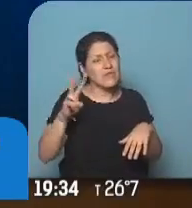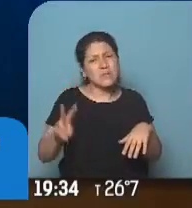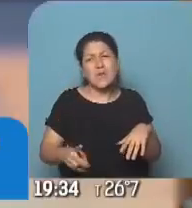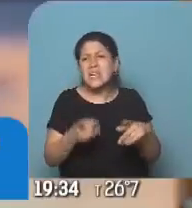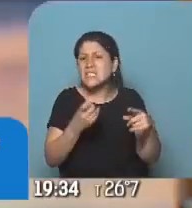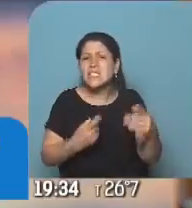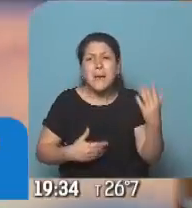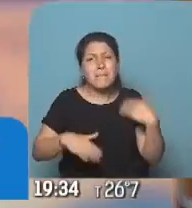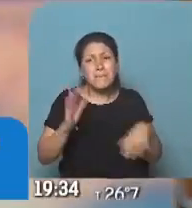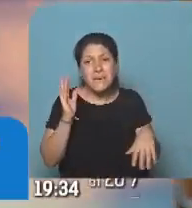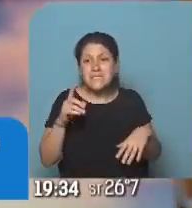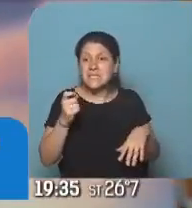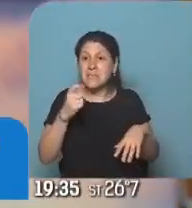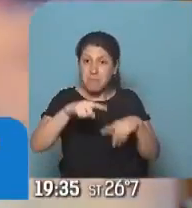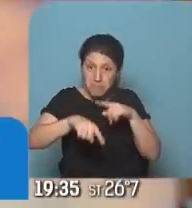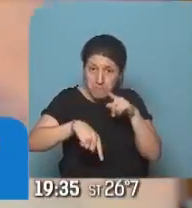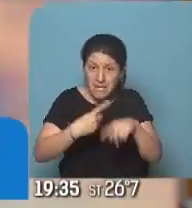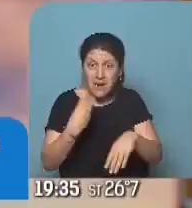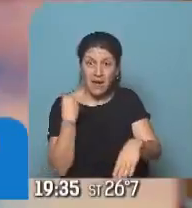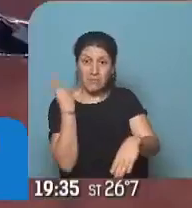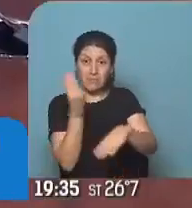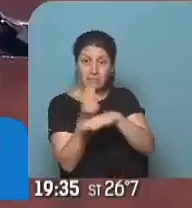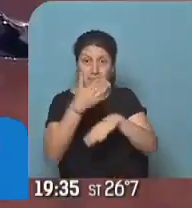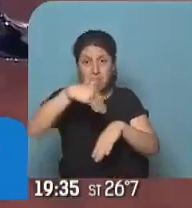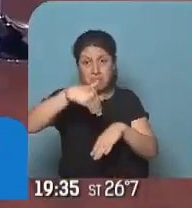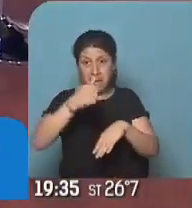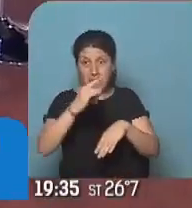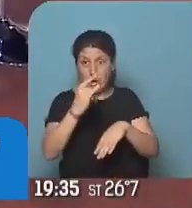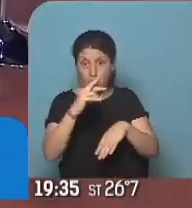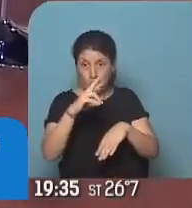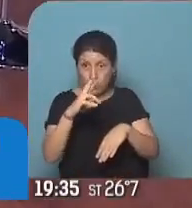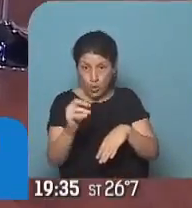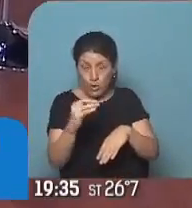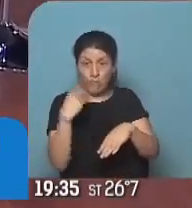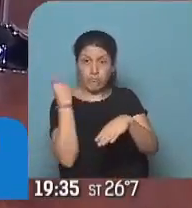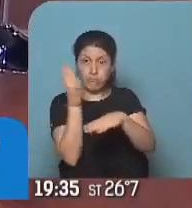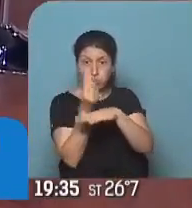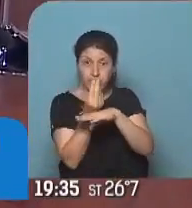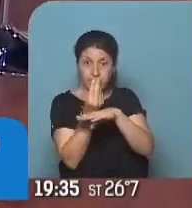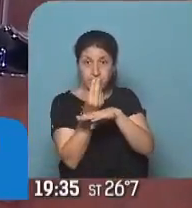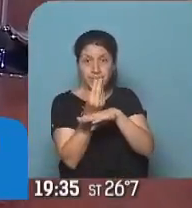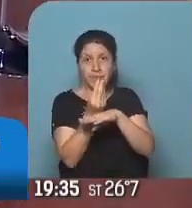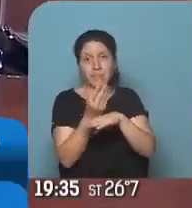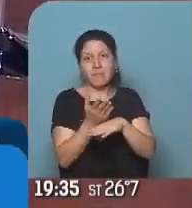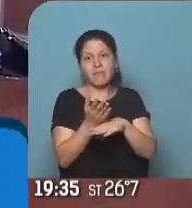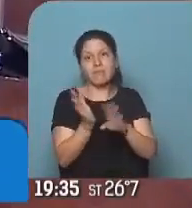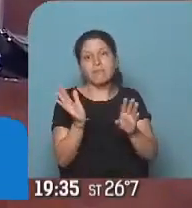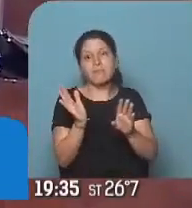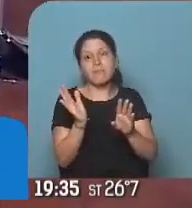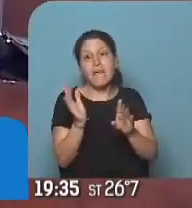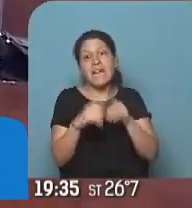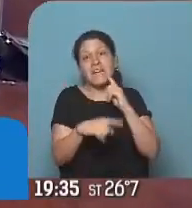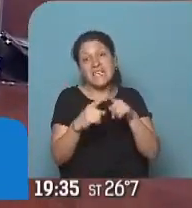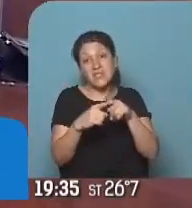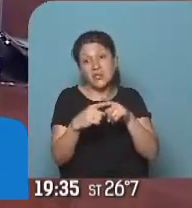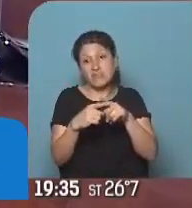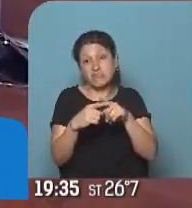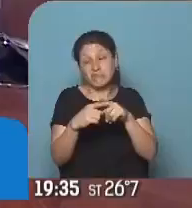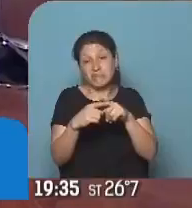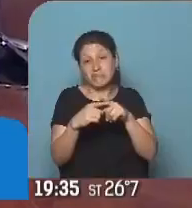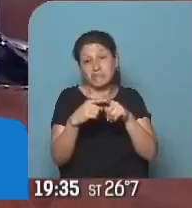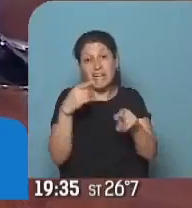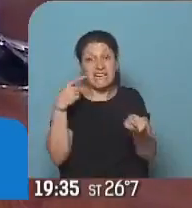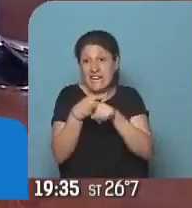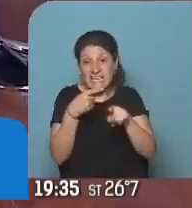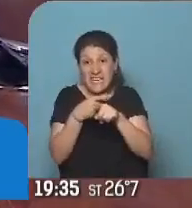sobreentiende que si mañana Nicolás Maduro asume, a pesar de este rechazo a nivel internacional, no va a cambiar nada, o